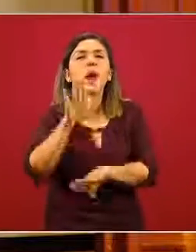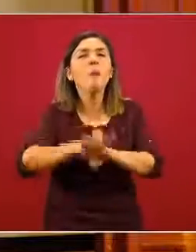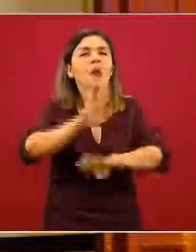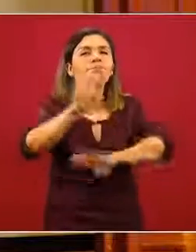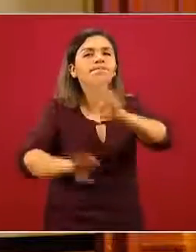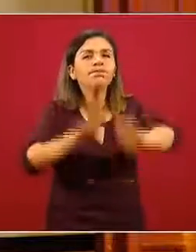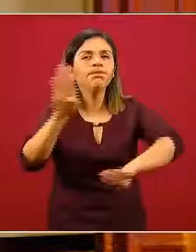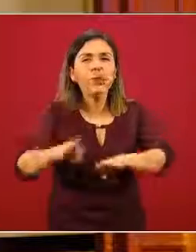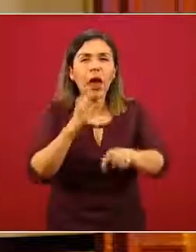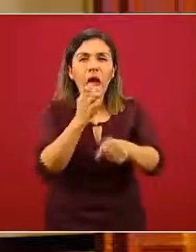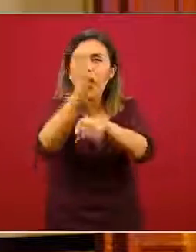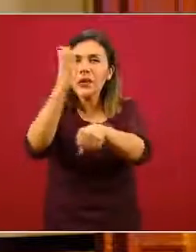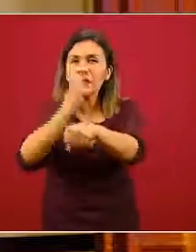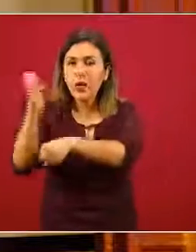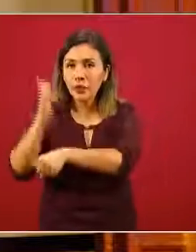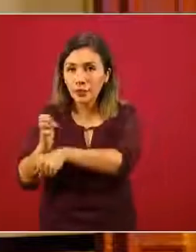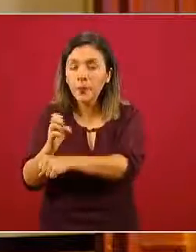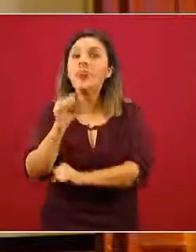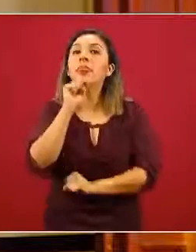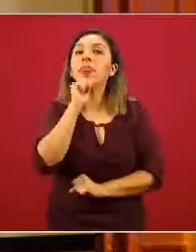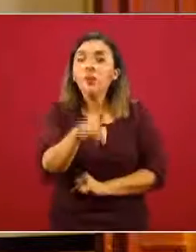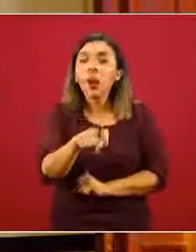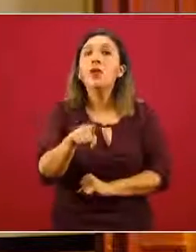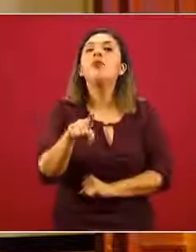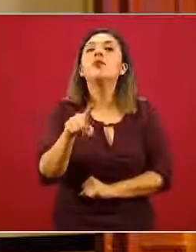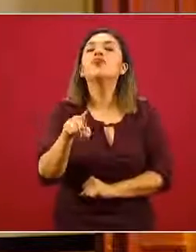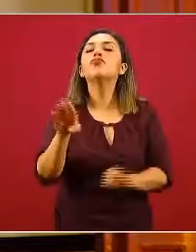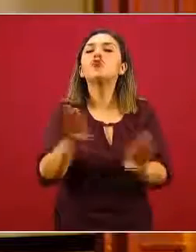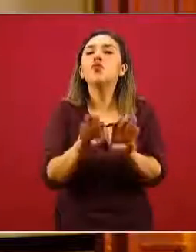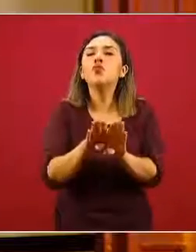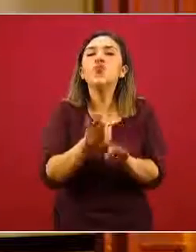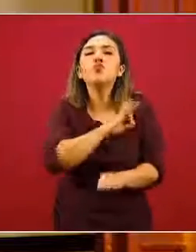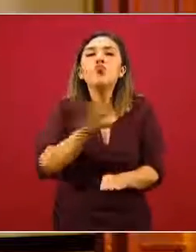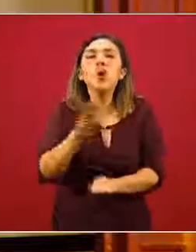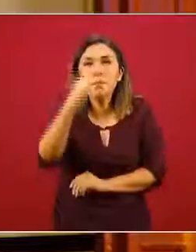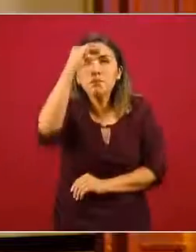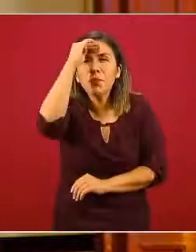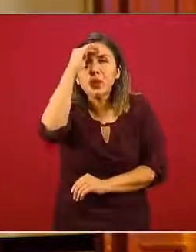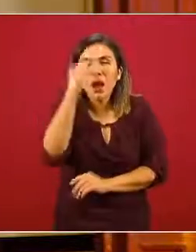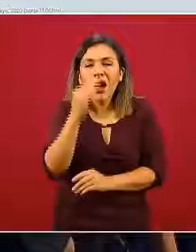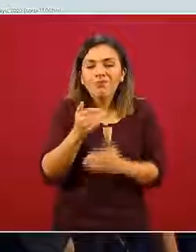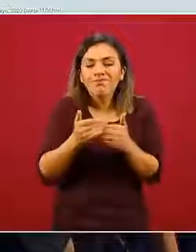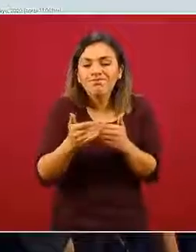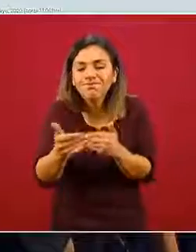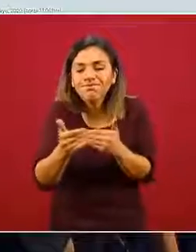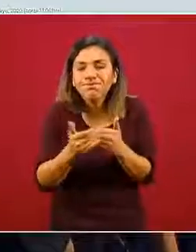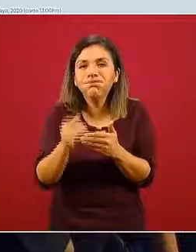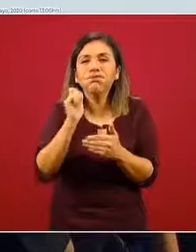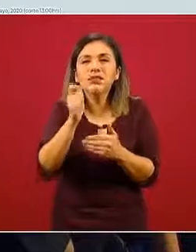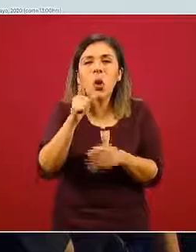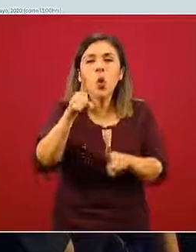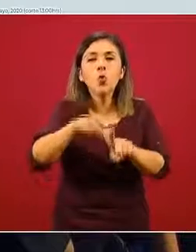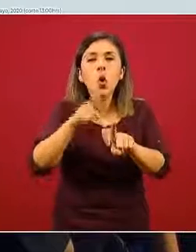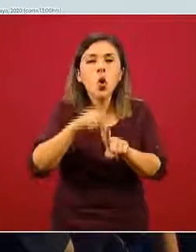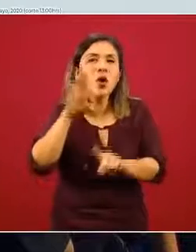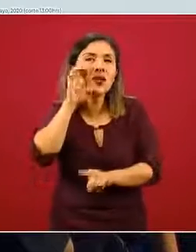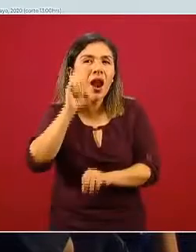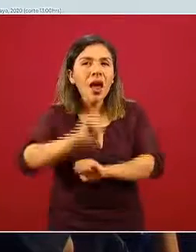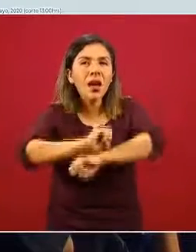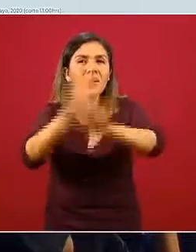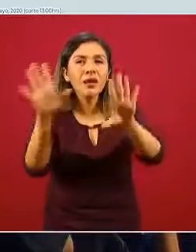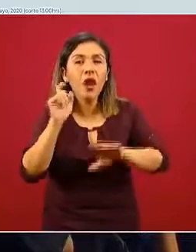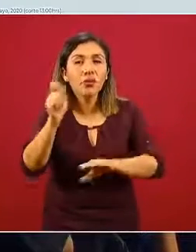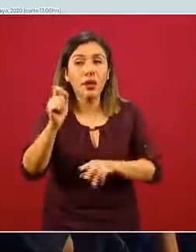función de cada entidad y también la expectativa que podemos tener en base al color naranja claro de estas